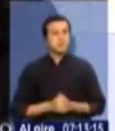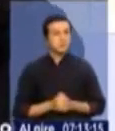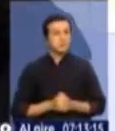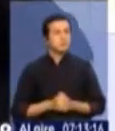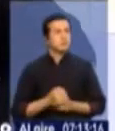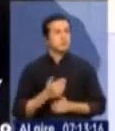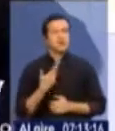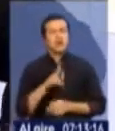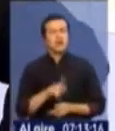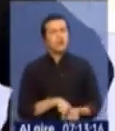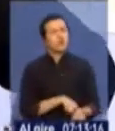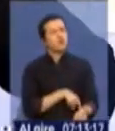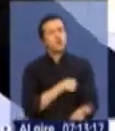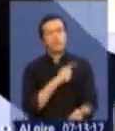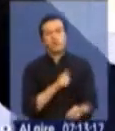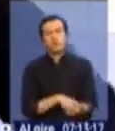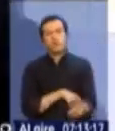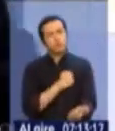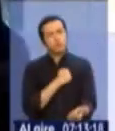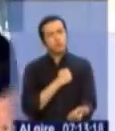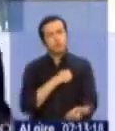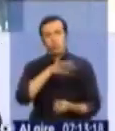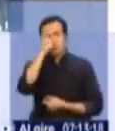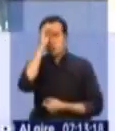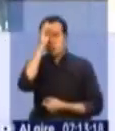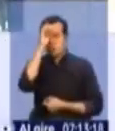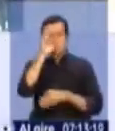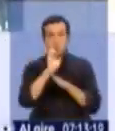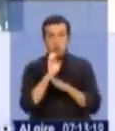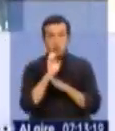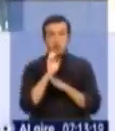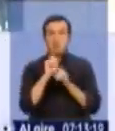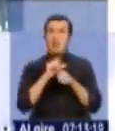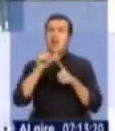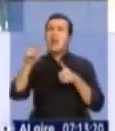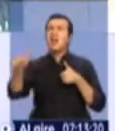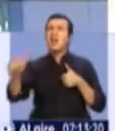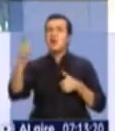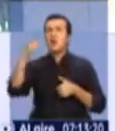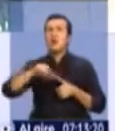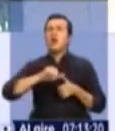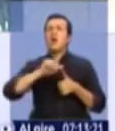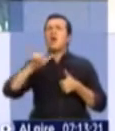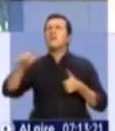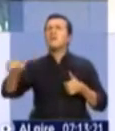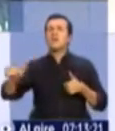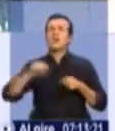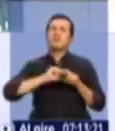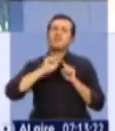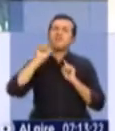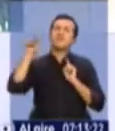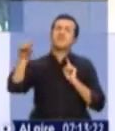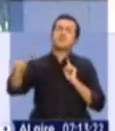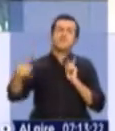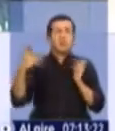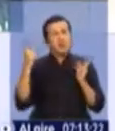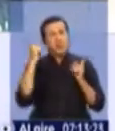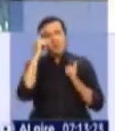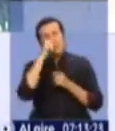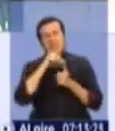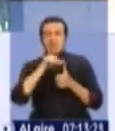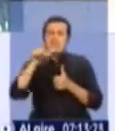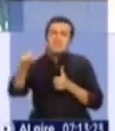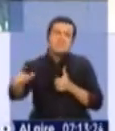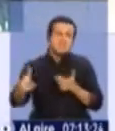partes lamentablemente de nuestra cultura ecuatoriana es muy lejos muy distante muy complicado llegar